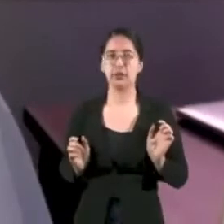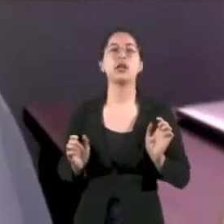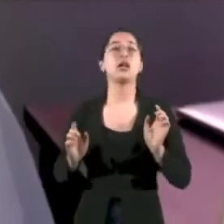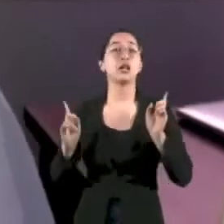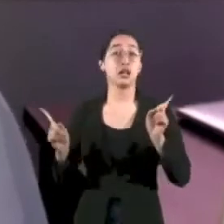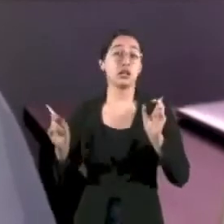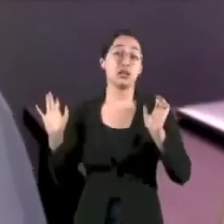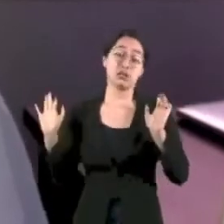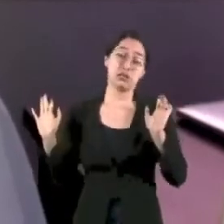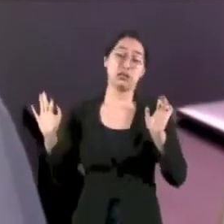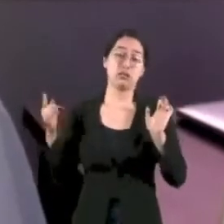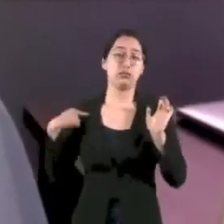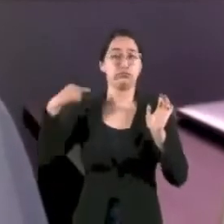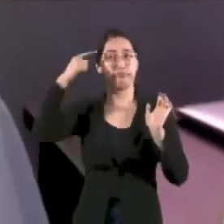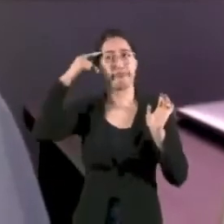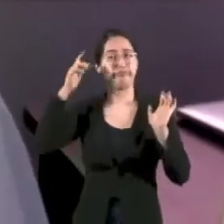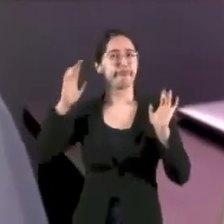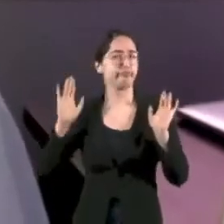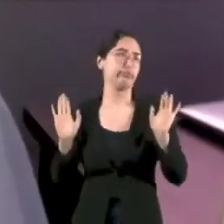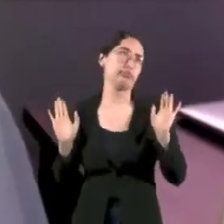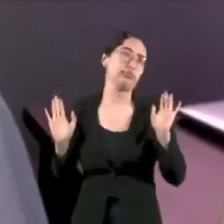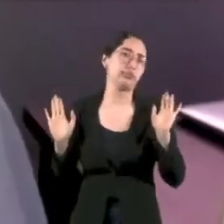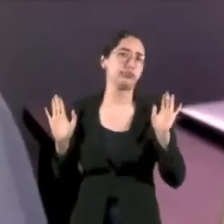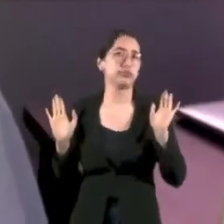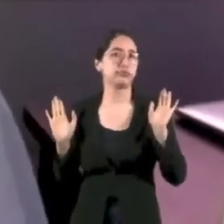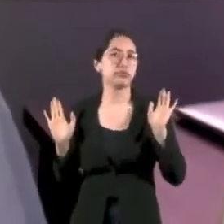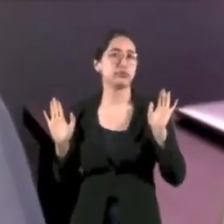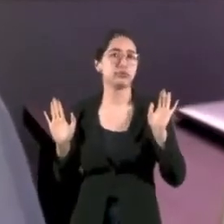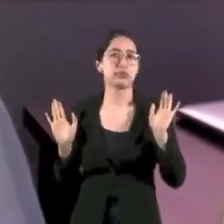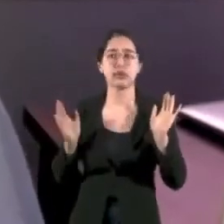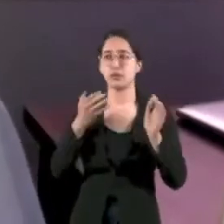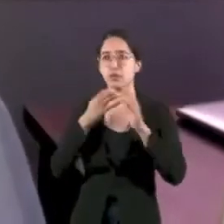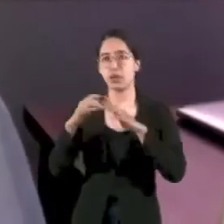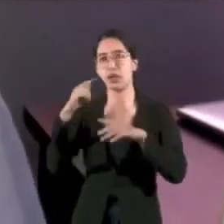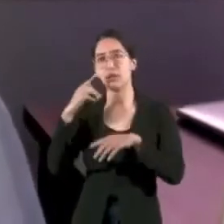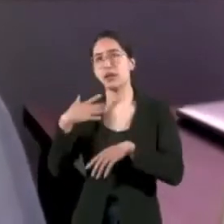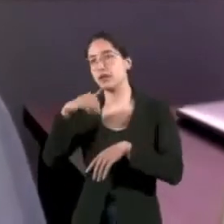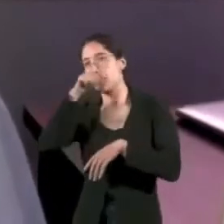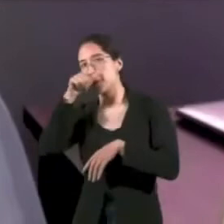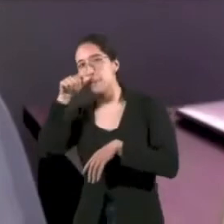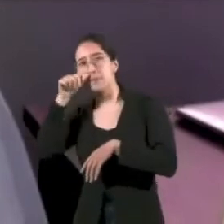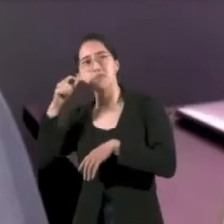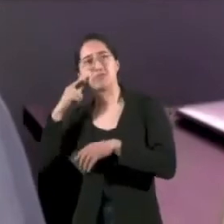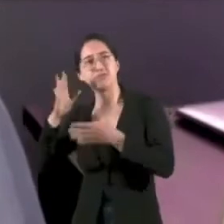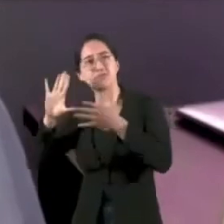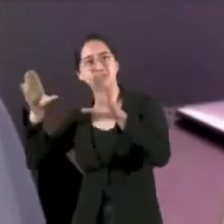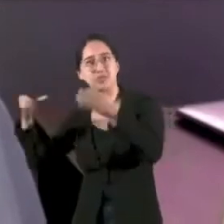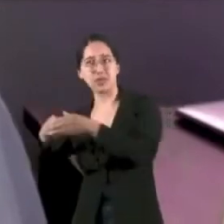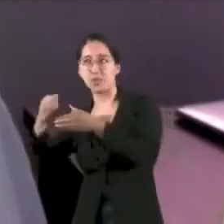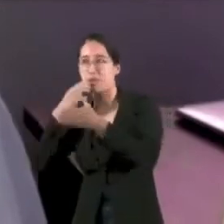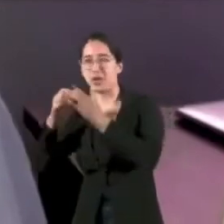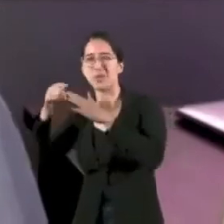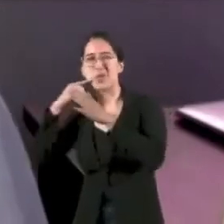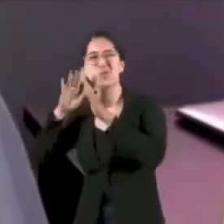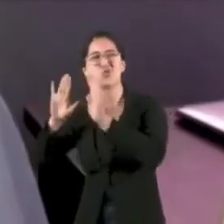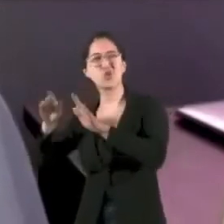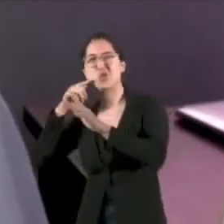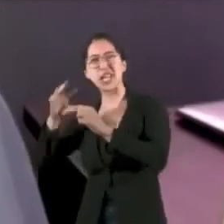y yo me imagino a los marquetalianos, los que estuvieran vivos,